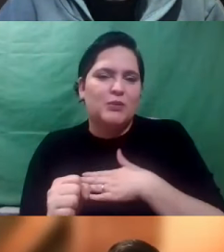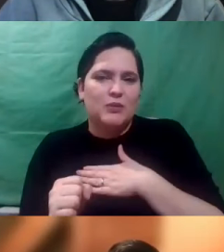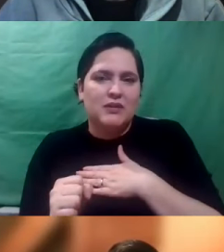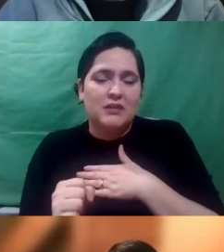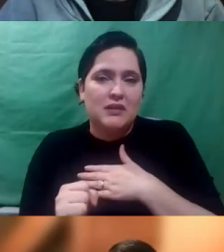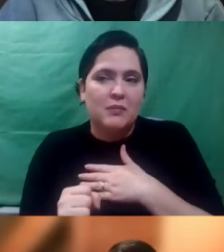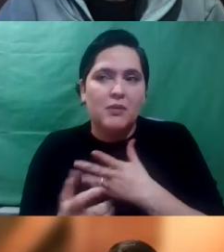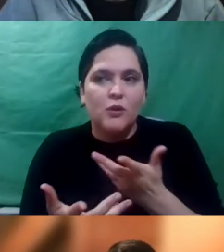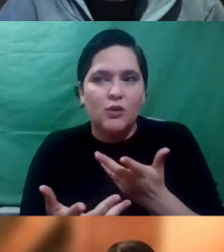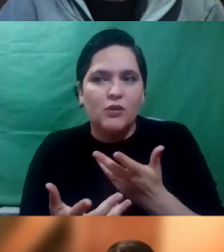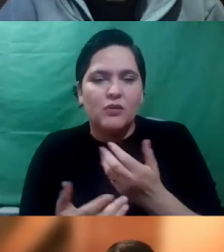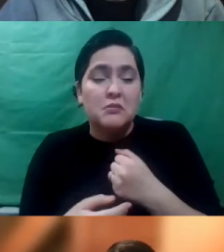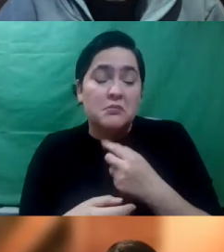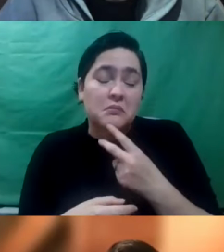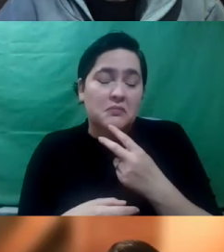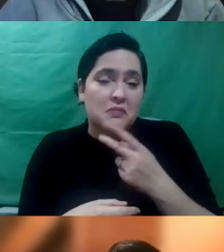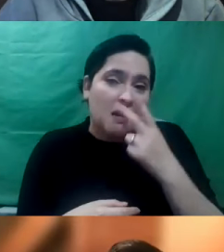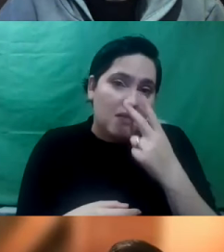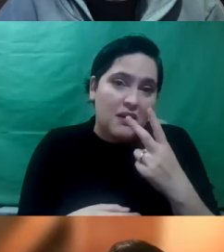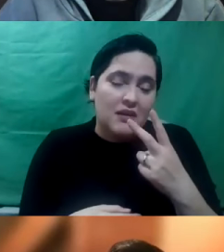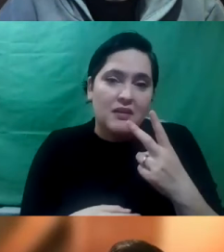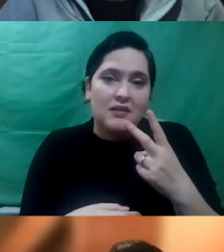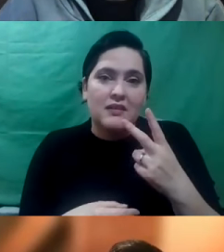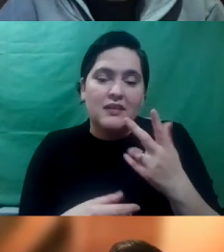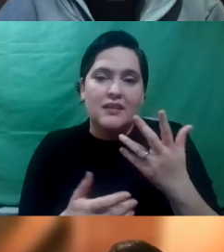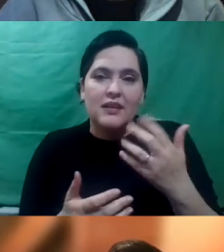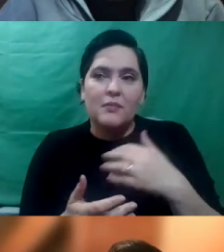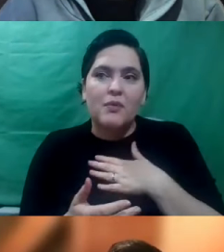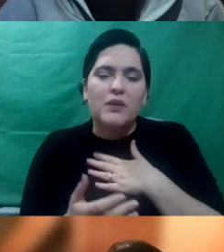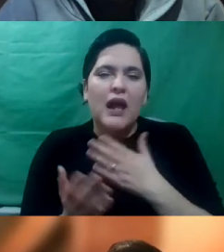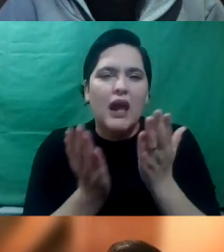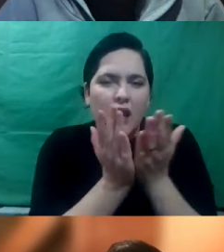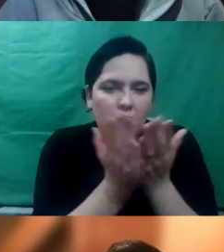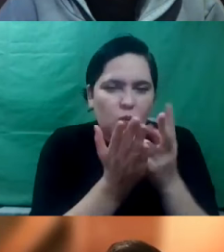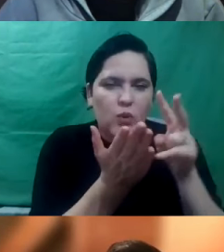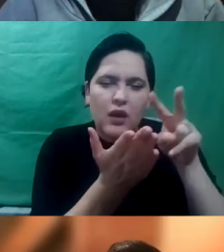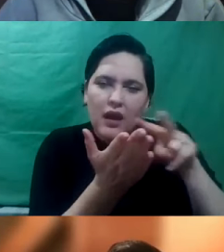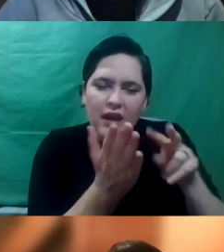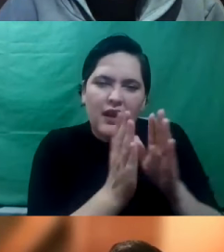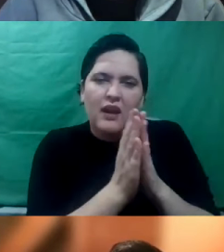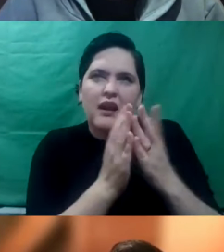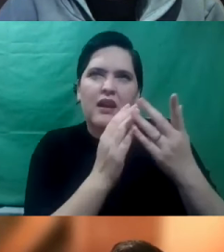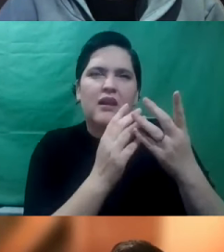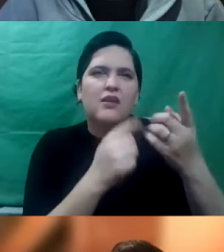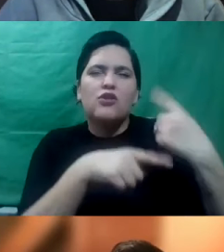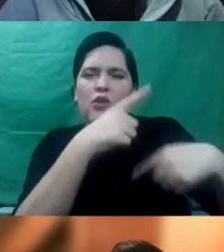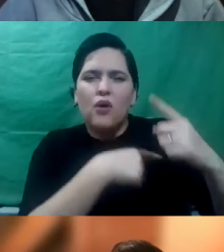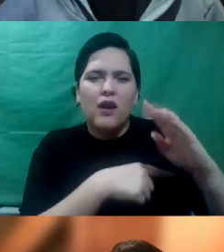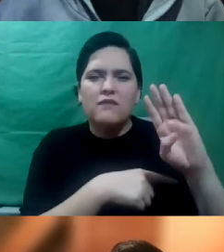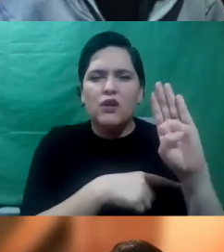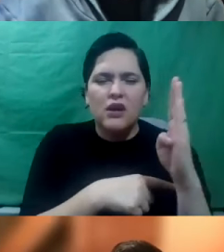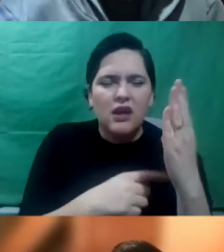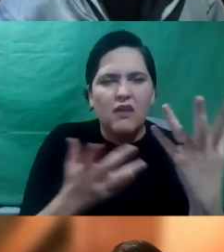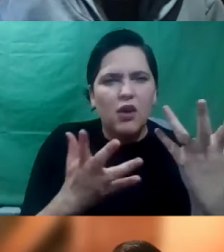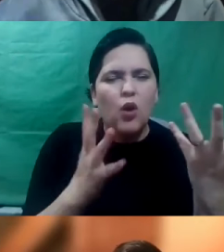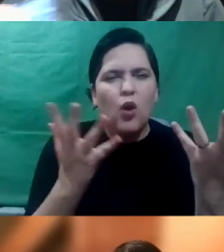Y no sé, me caí en la onda de haber leído libros como de la historia de la biología y cómo habían estos cambios como